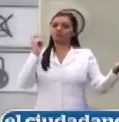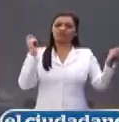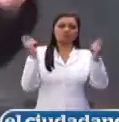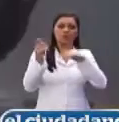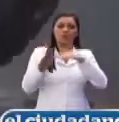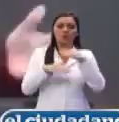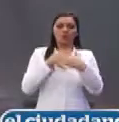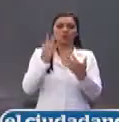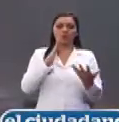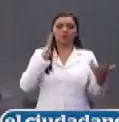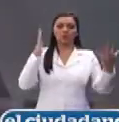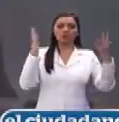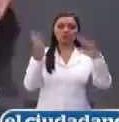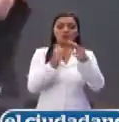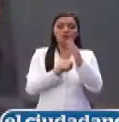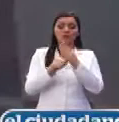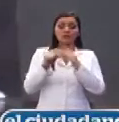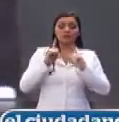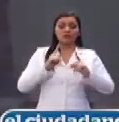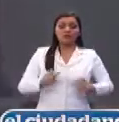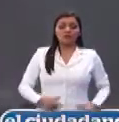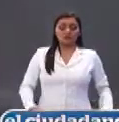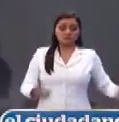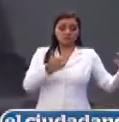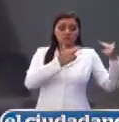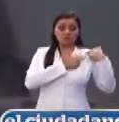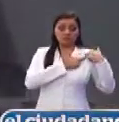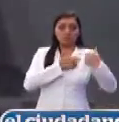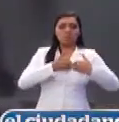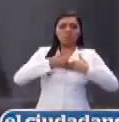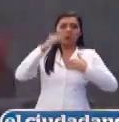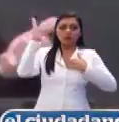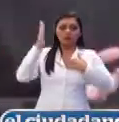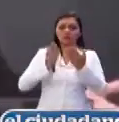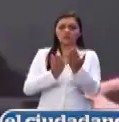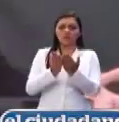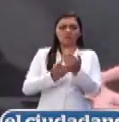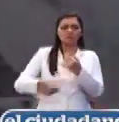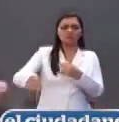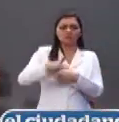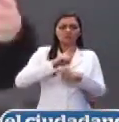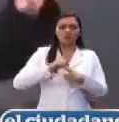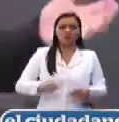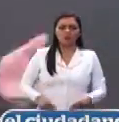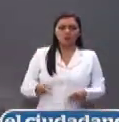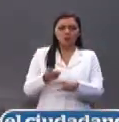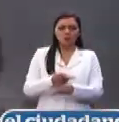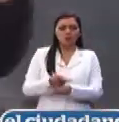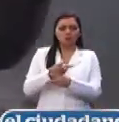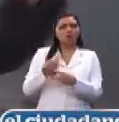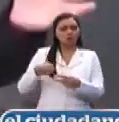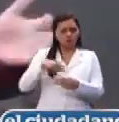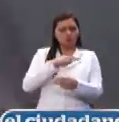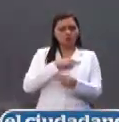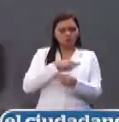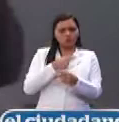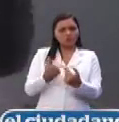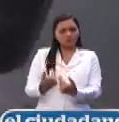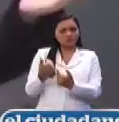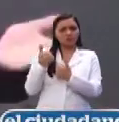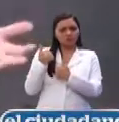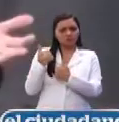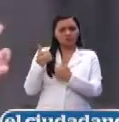al ser de salud pública el mayor prestador de servicios de salud del país pues nosotros nos hemos propuesto no